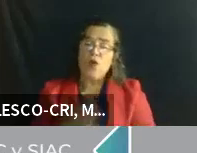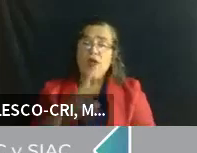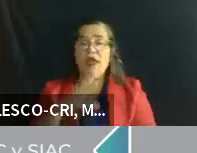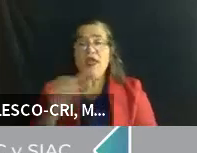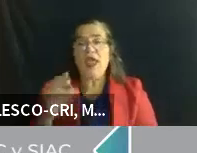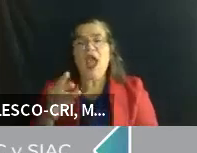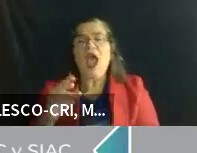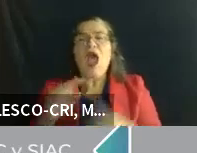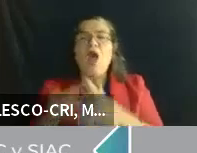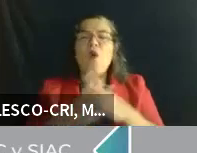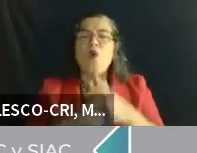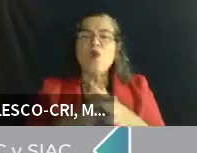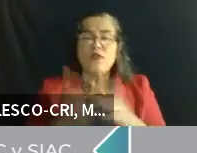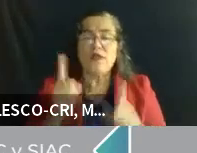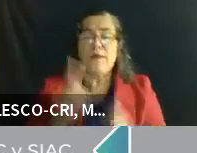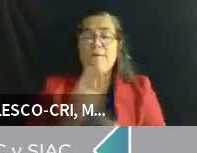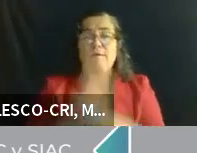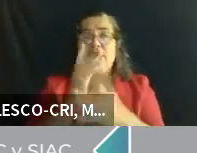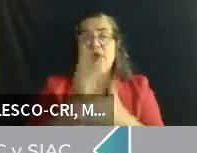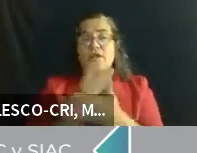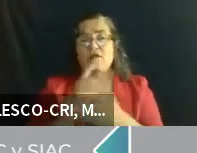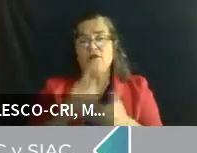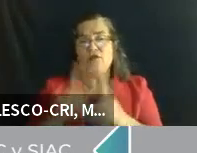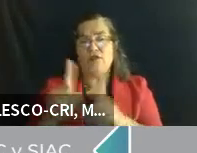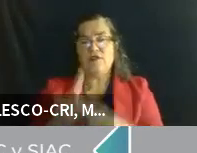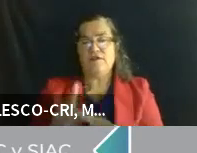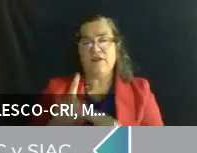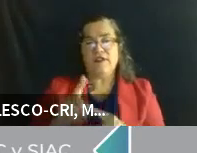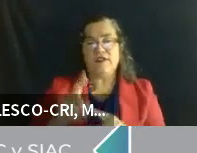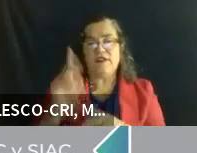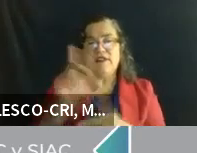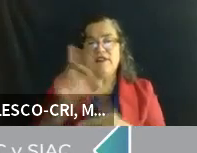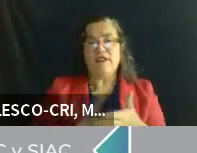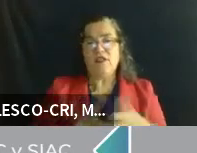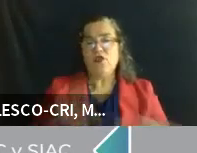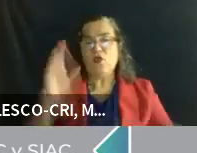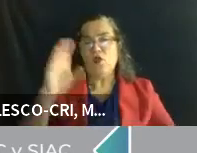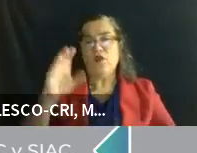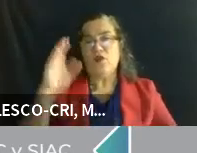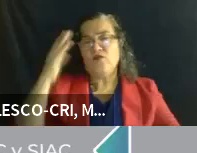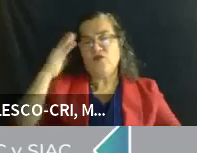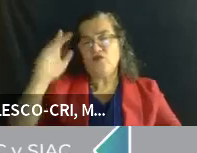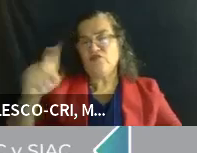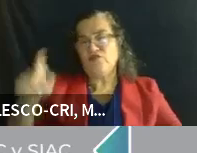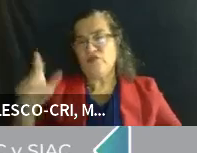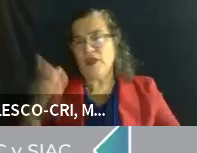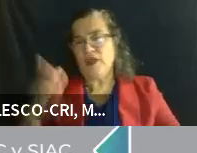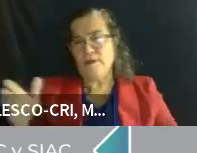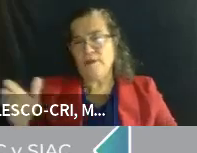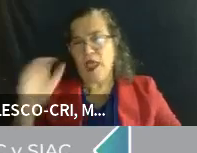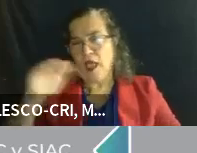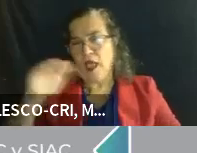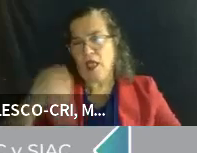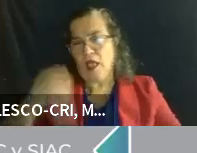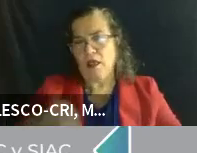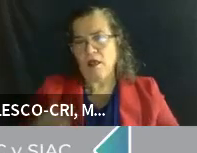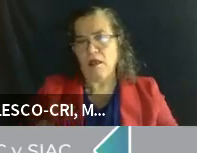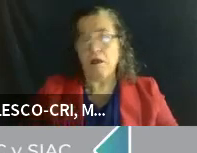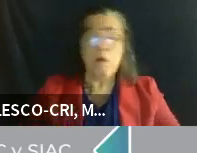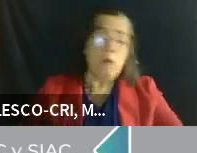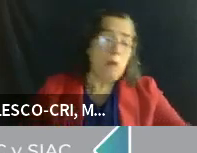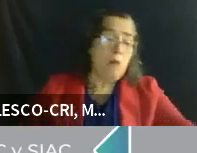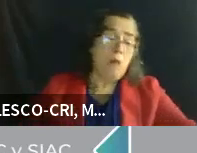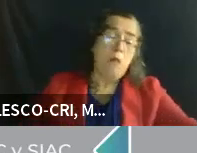impactado también en los distintos niveles del diseño curricular, pero no necesariamente tienen que estar en el plan de estudios? Muchas veces se producen a nivel